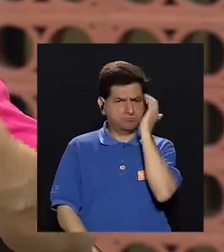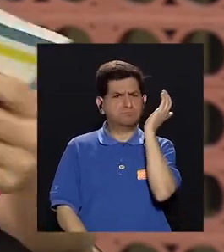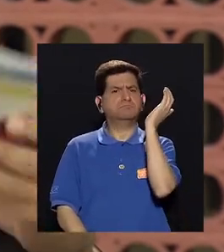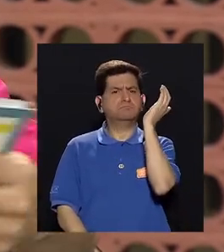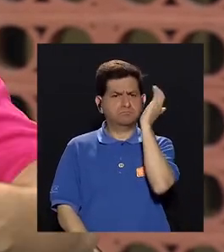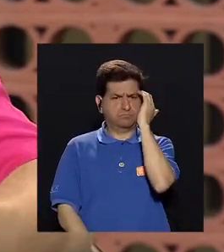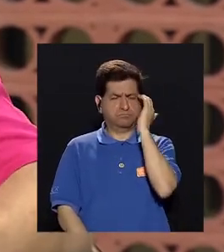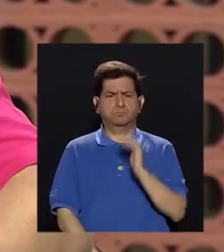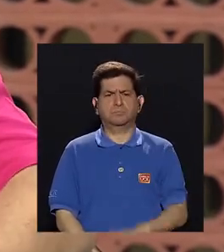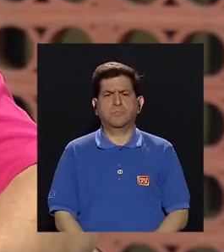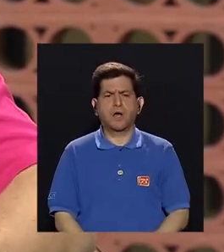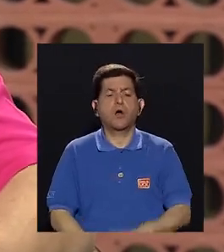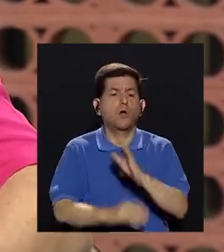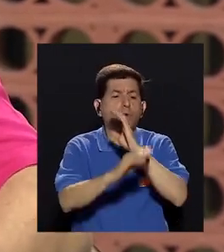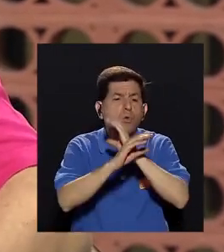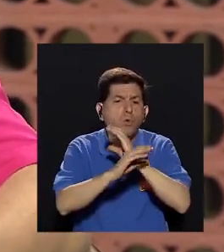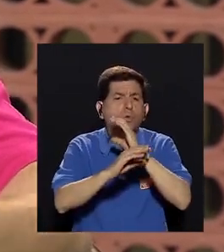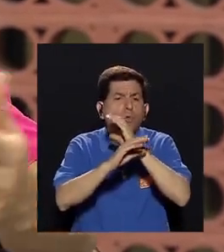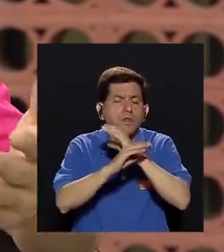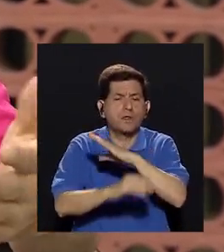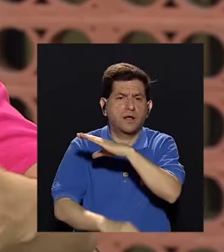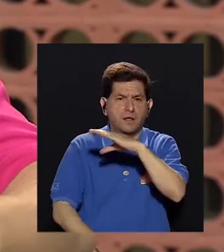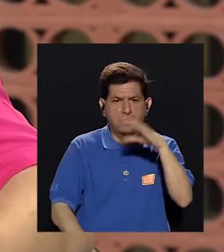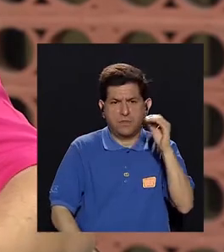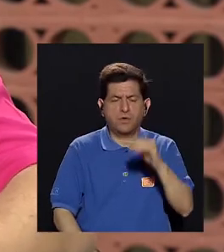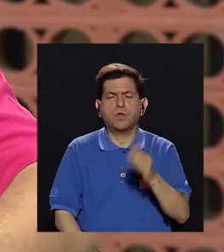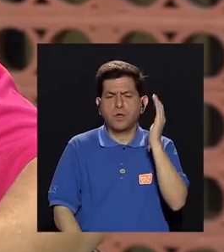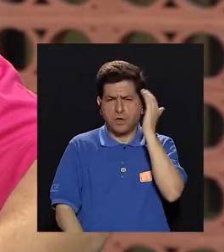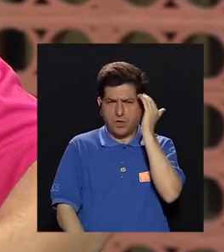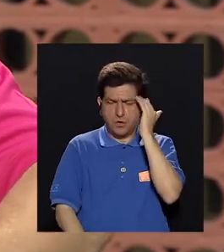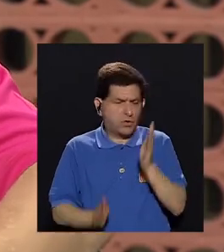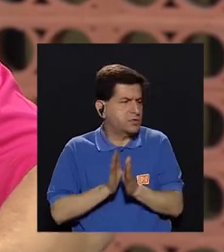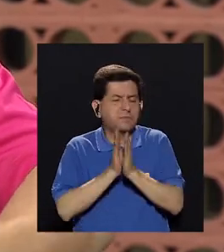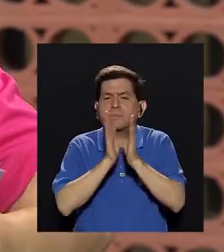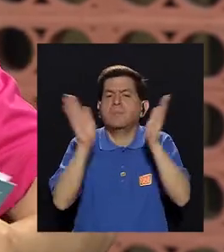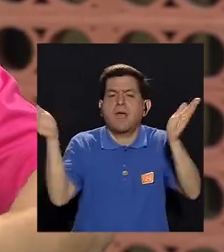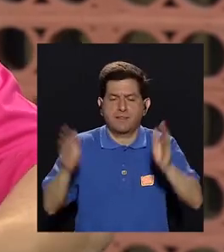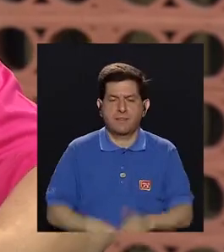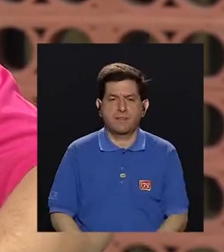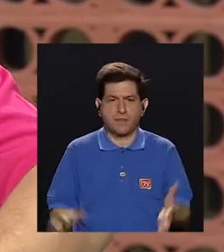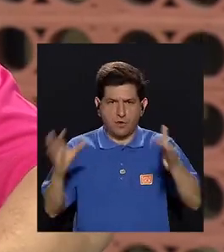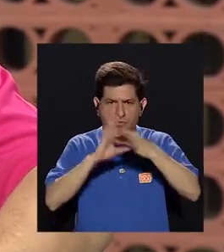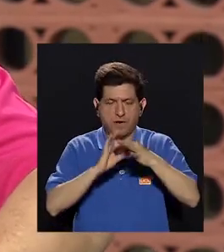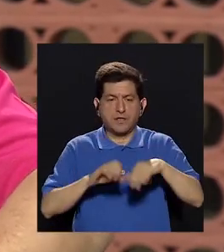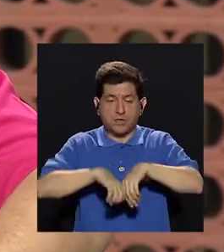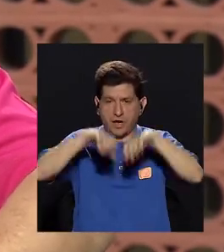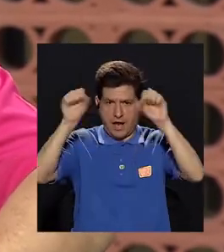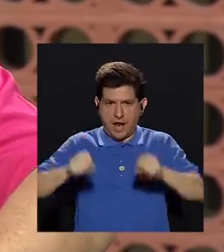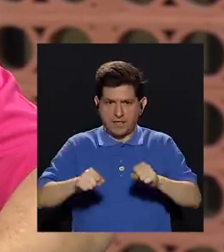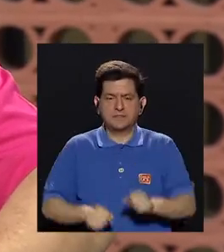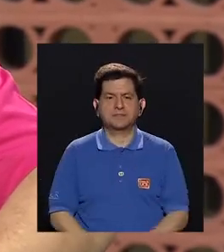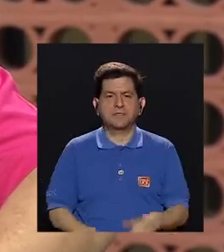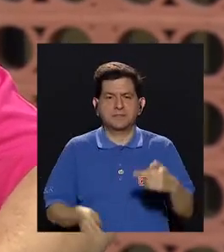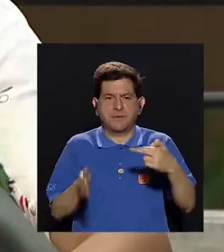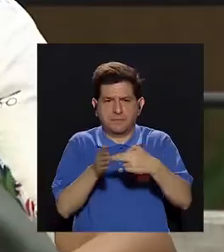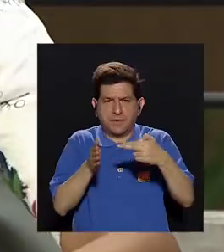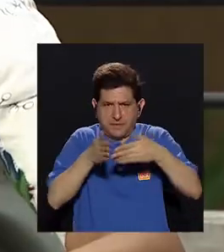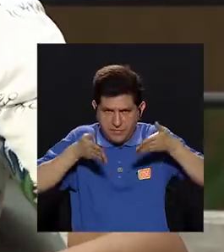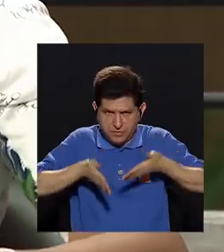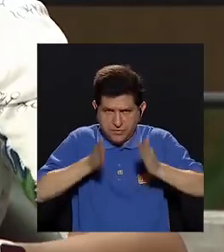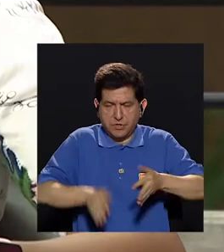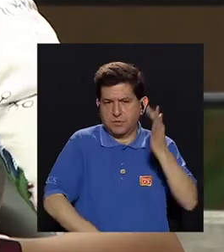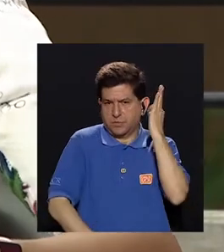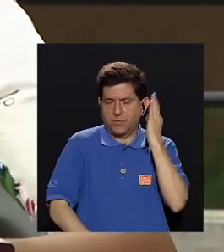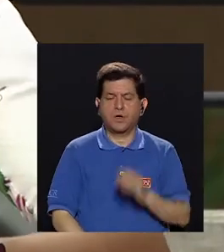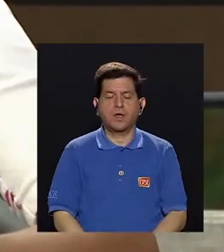conozcan cuáles son los cuidados y conocimientos en general de este importante sistema. Bueno, y para ello